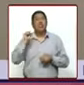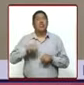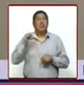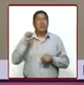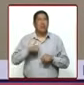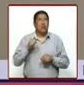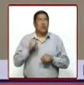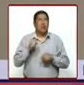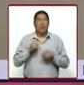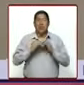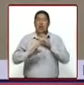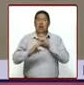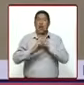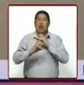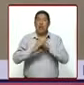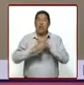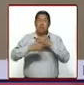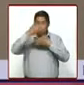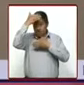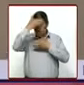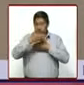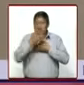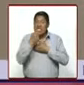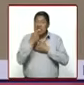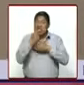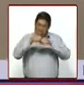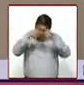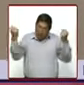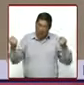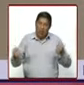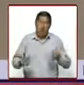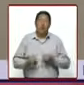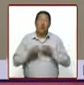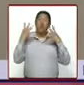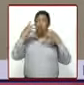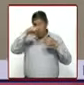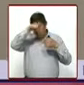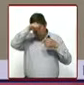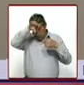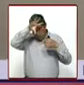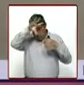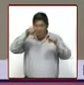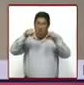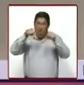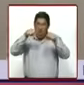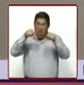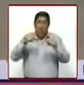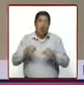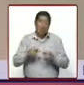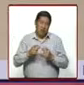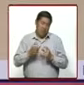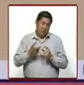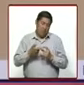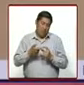habido camiones que han roto parabrisas. Es más, muchos de los mineros aquí en el sector de Parotani están con